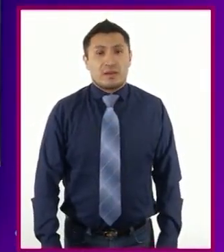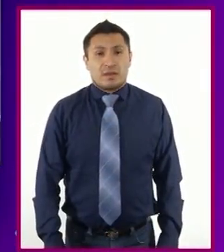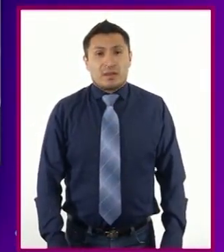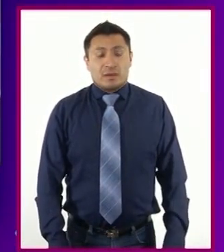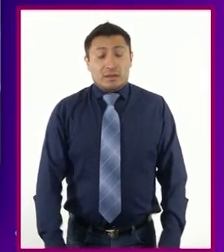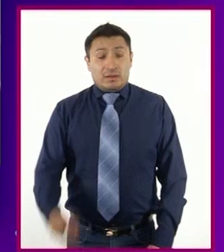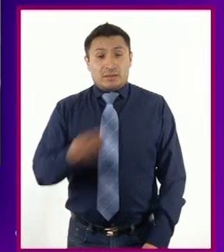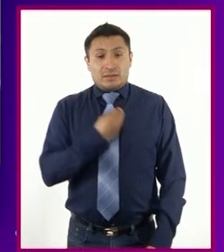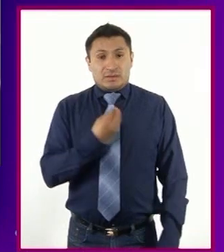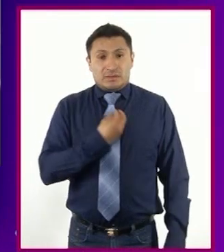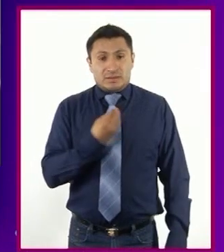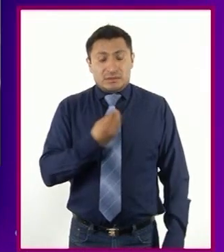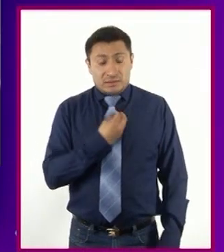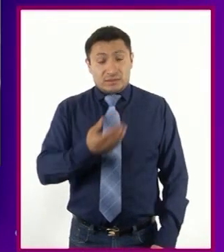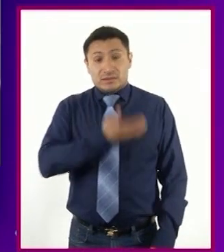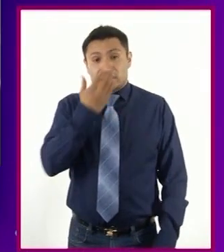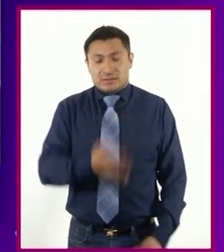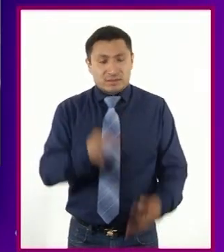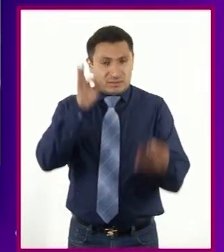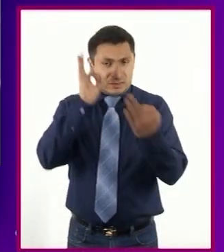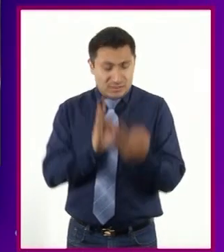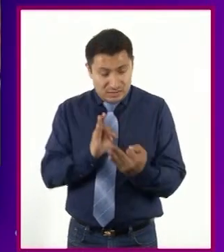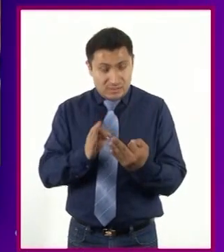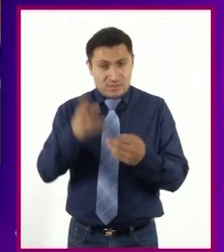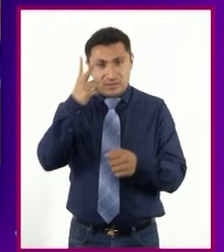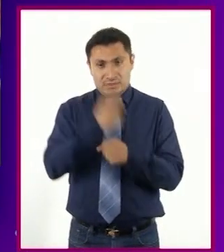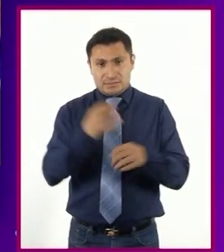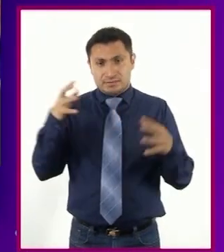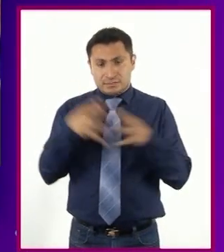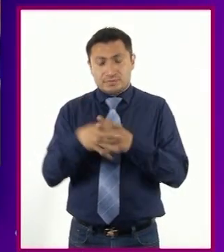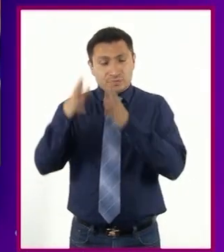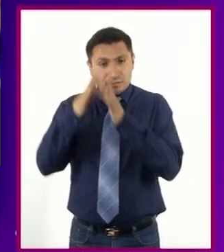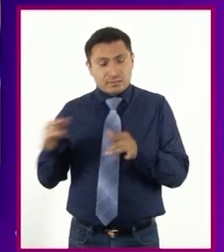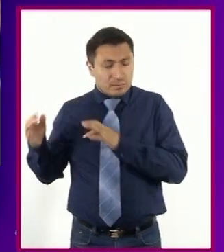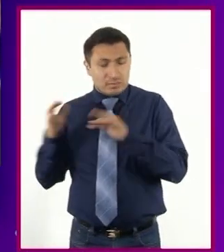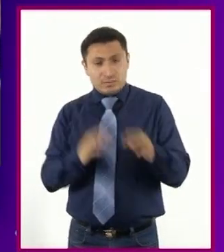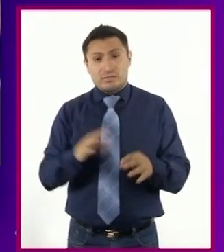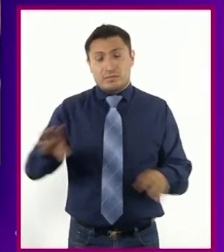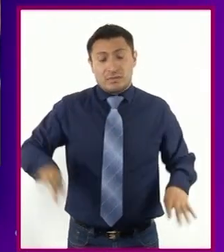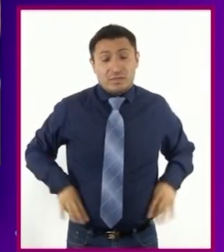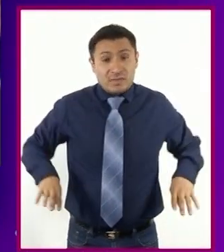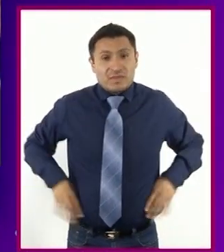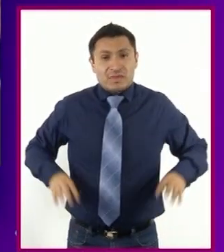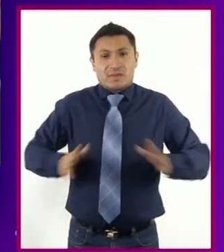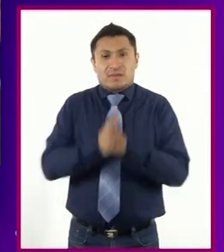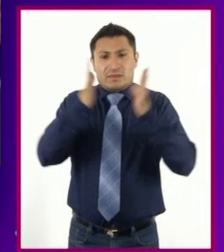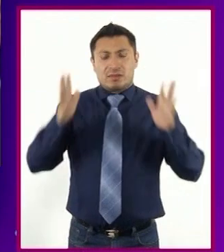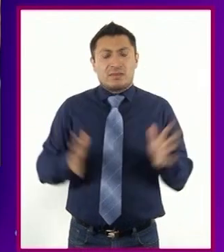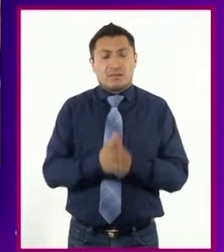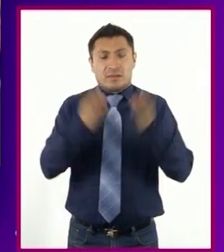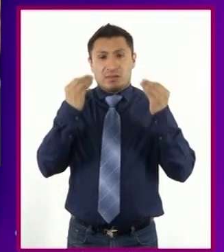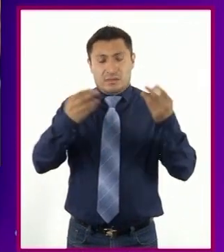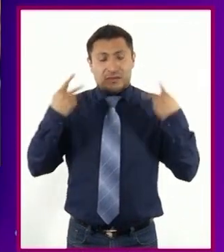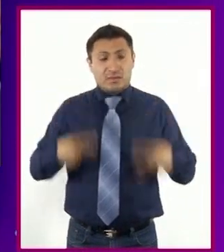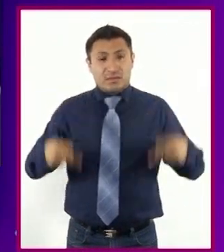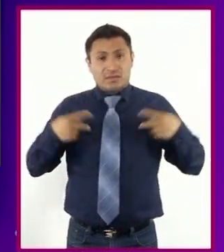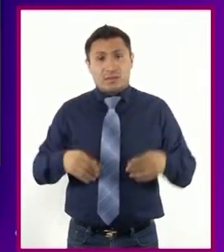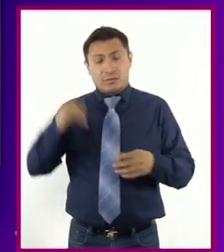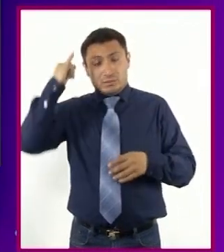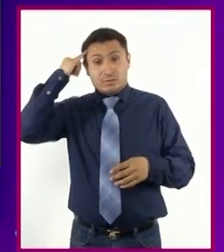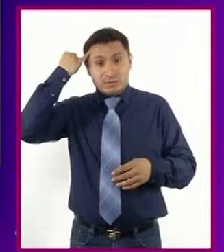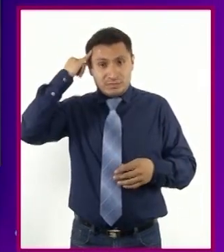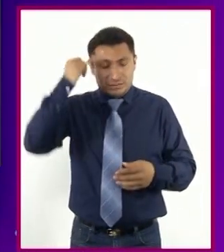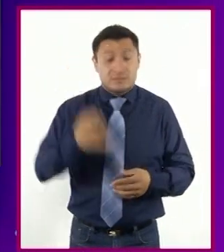La resistencia popular frente a la segunda invasión francesa se caracterizó por la participación de gran parte de la población